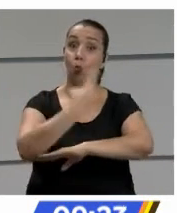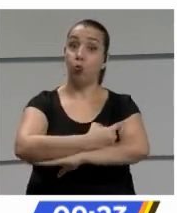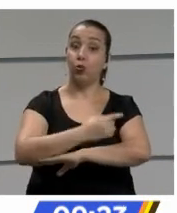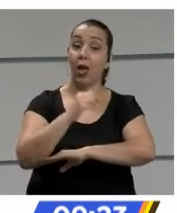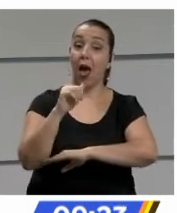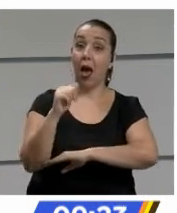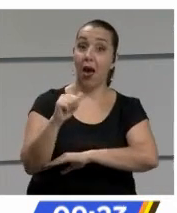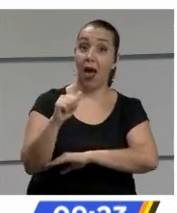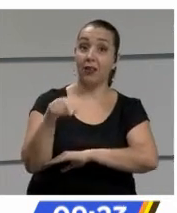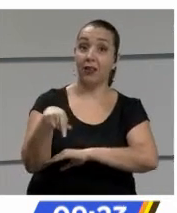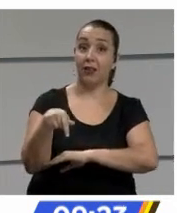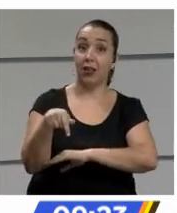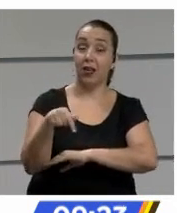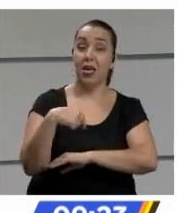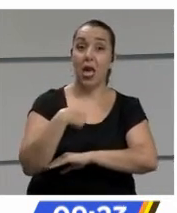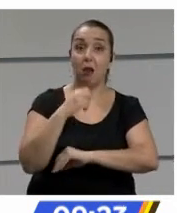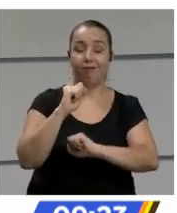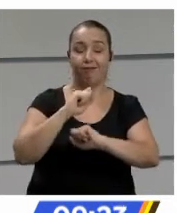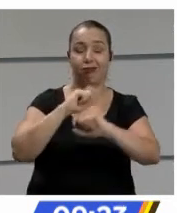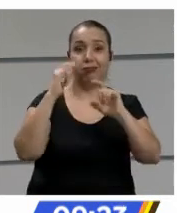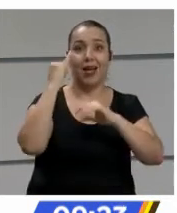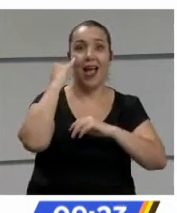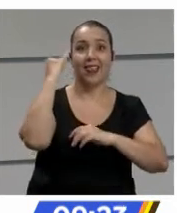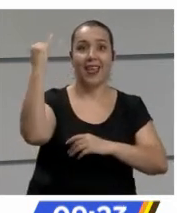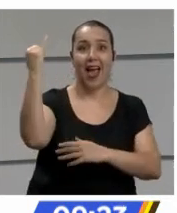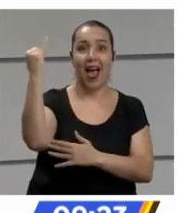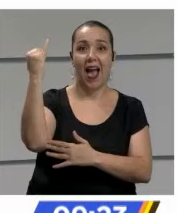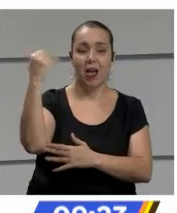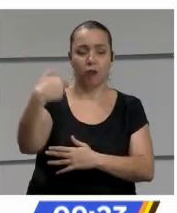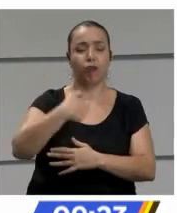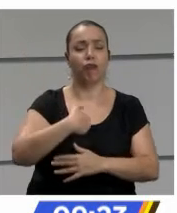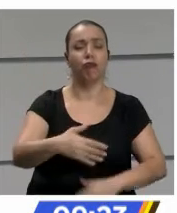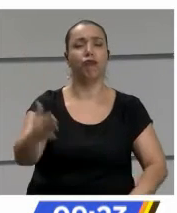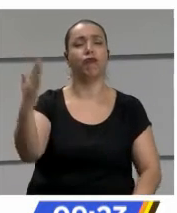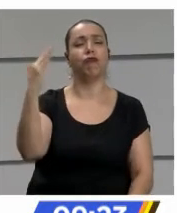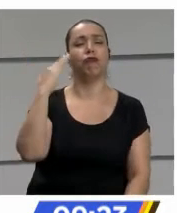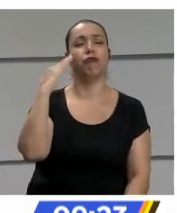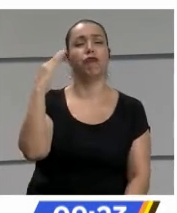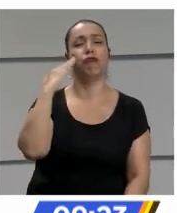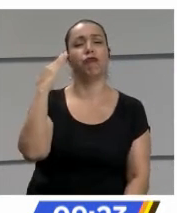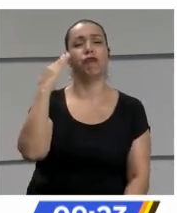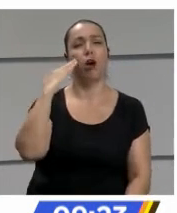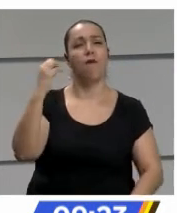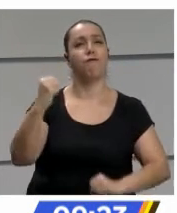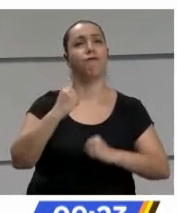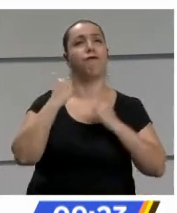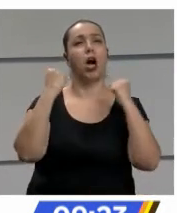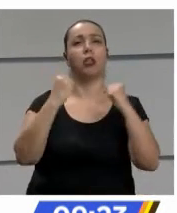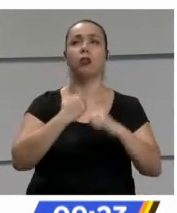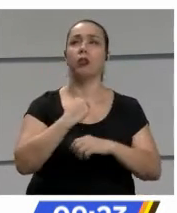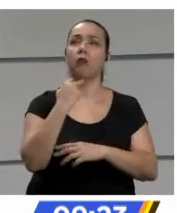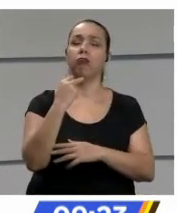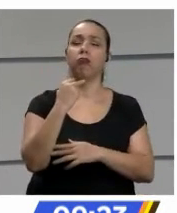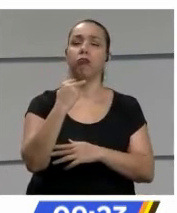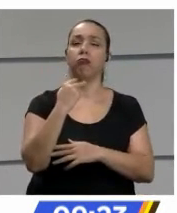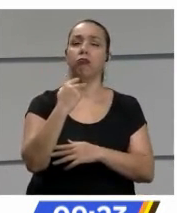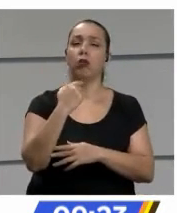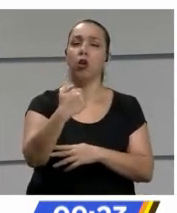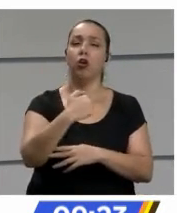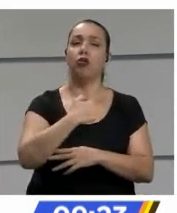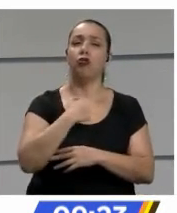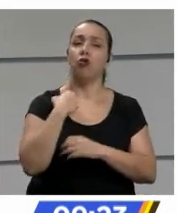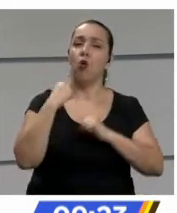tuvo una brillante idea. ¡Ya sé!, dijo en voz alta para sí mismo. Si